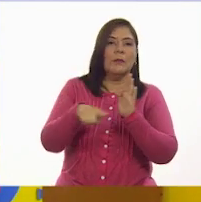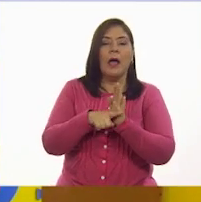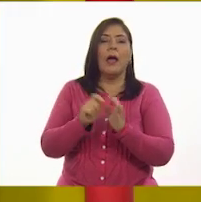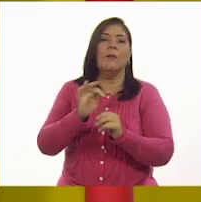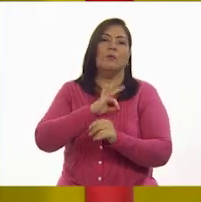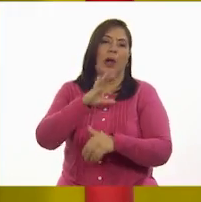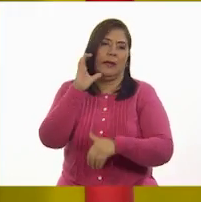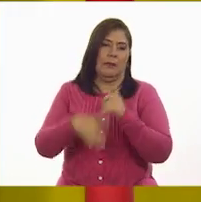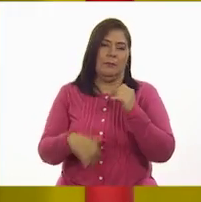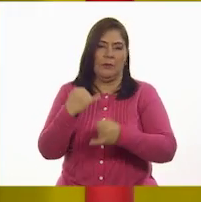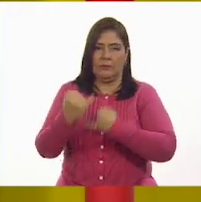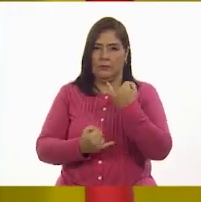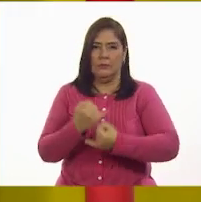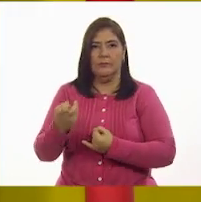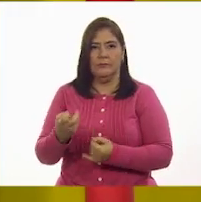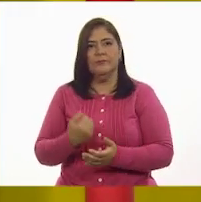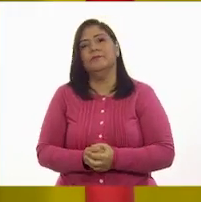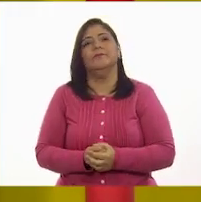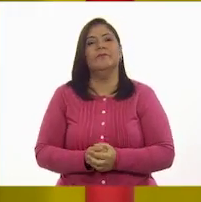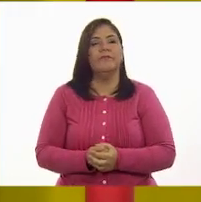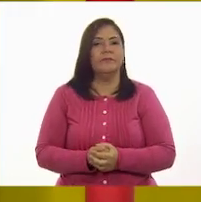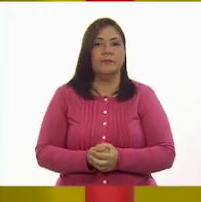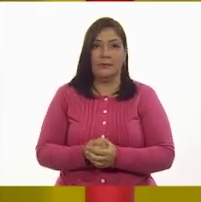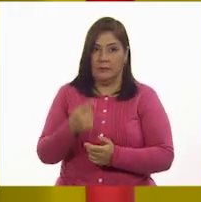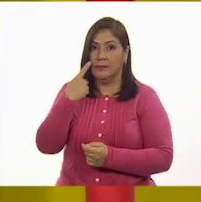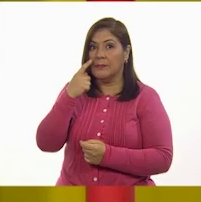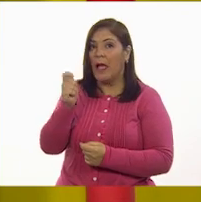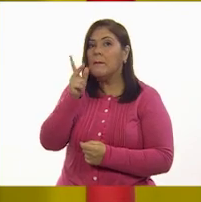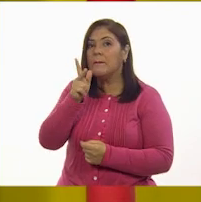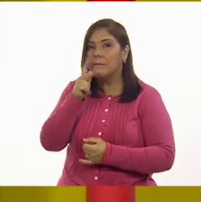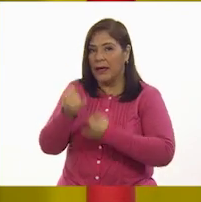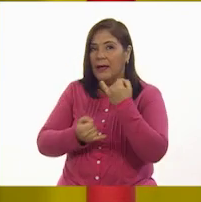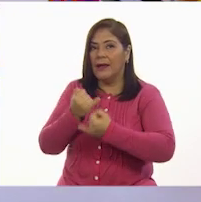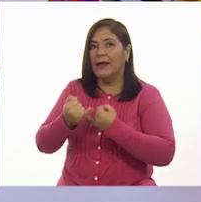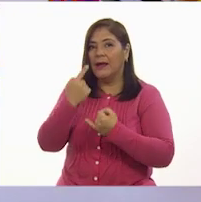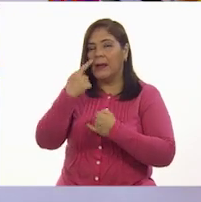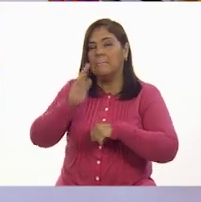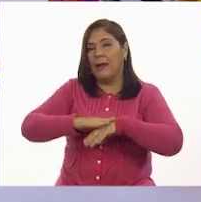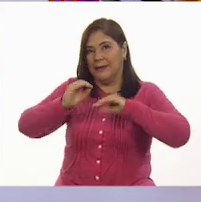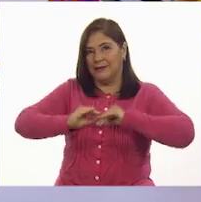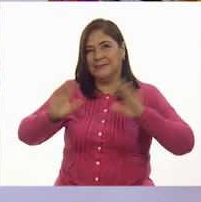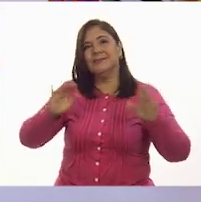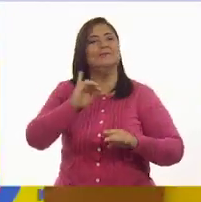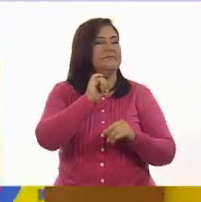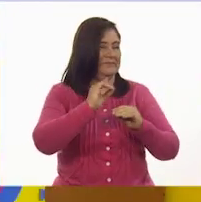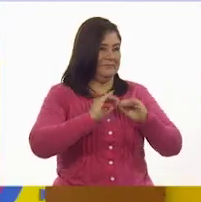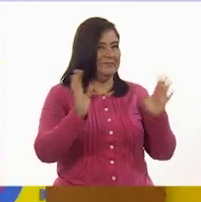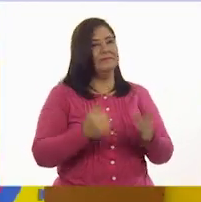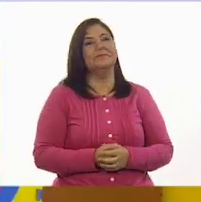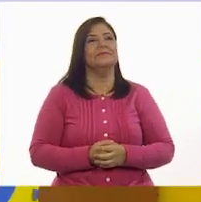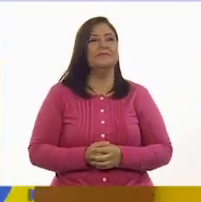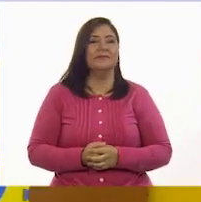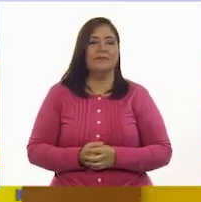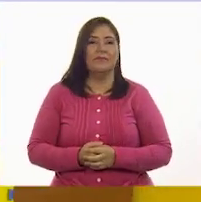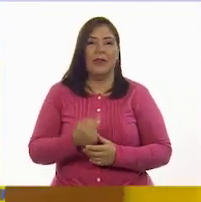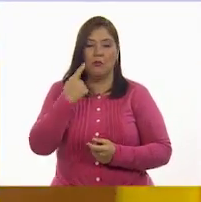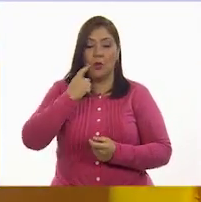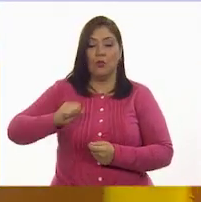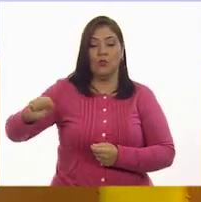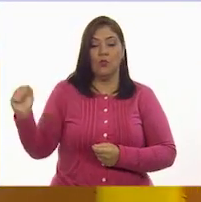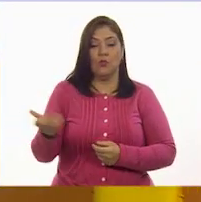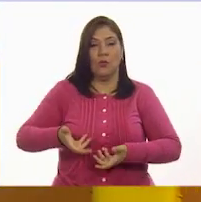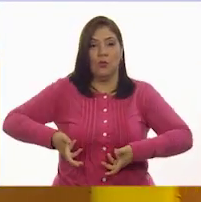resta. Muy bien. ¿Te parece si lo jugamos para que nos quede más claro? Vamos a jugarlo, me parece ¿sí? perfecto. ¿Sí? Entonces, voy a lanzar el